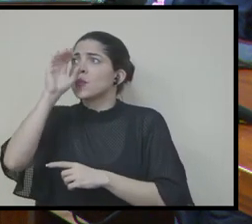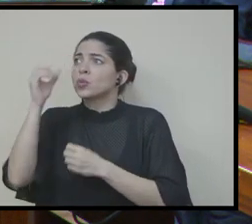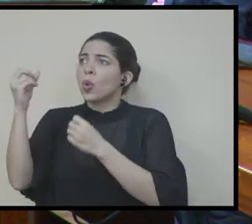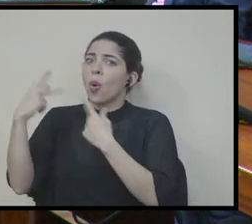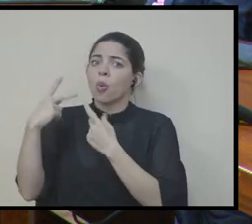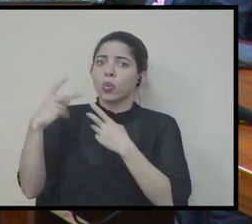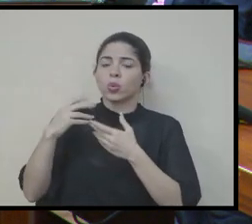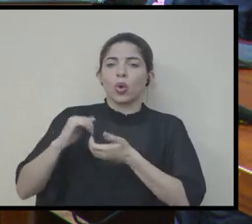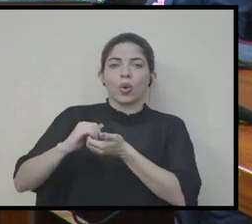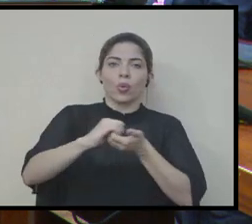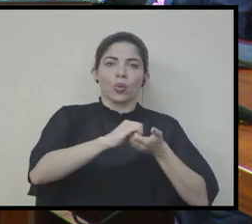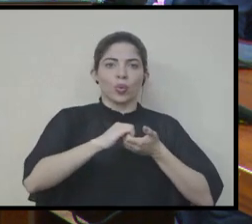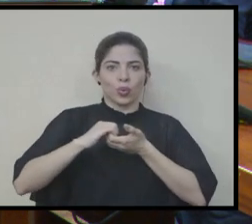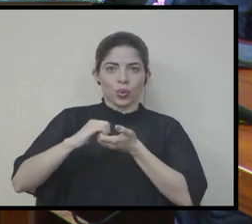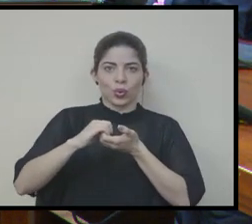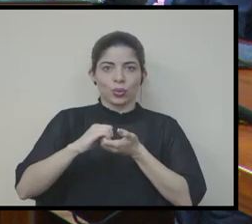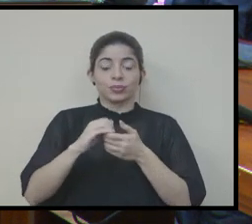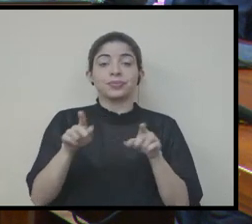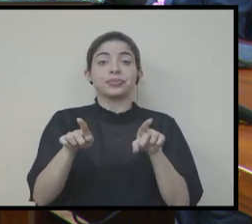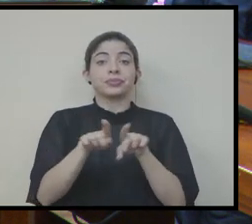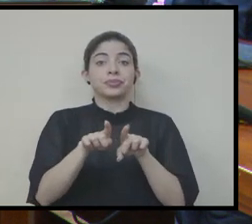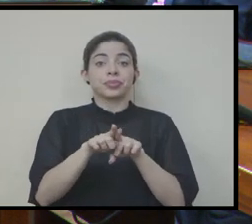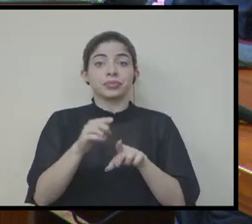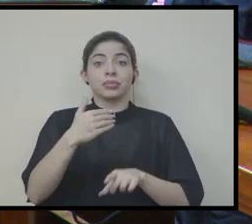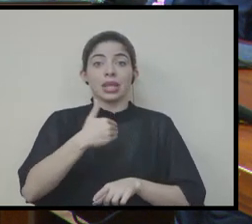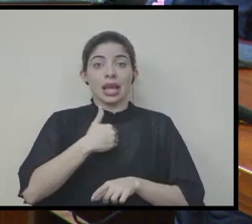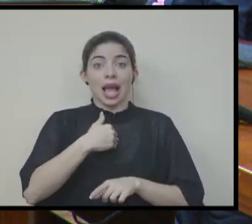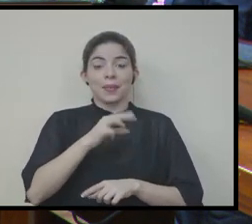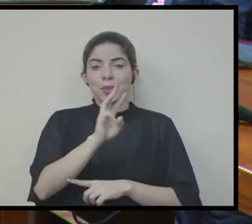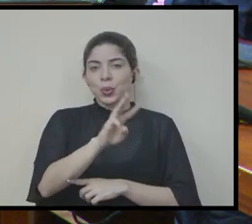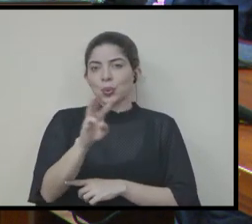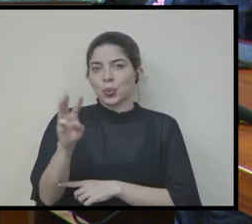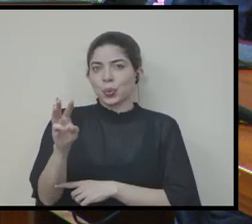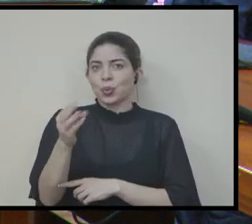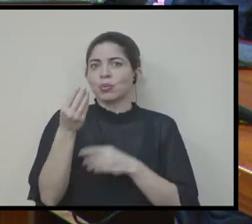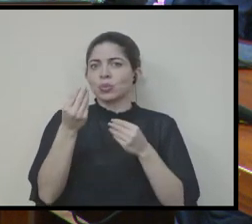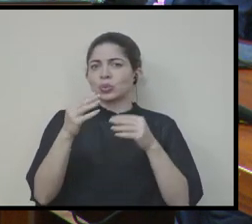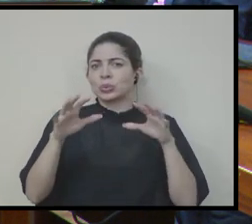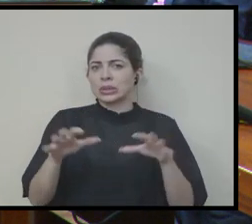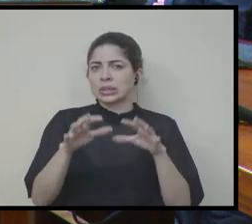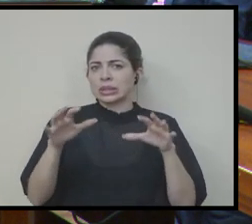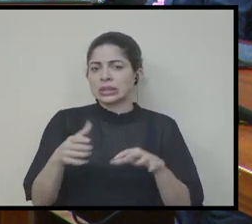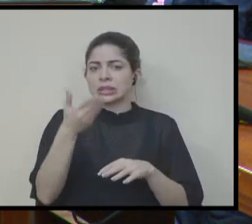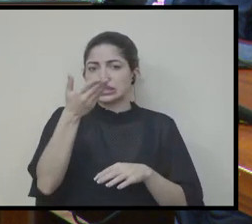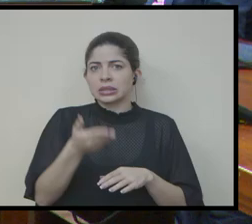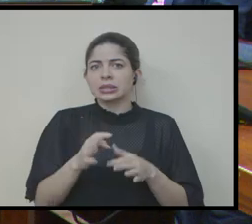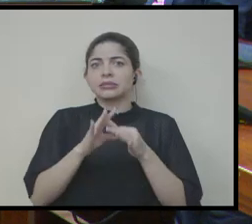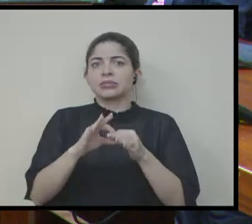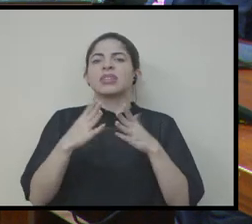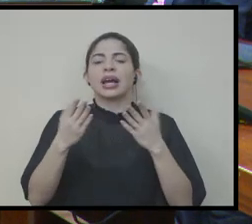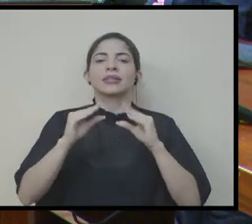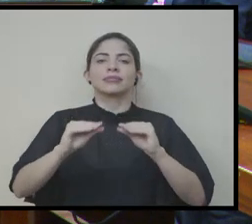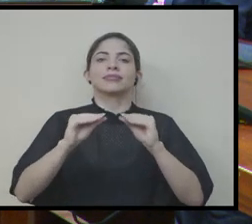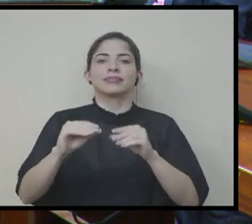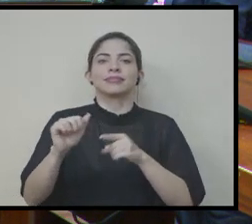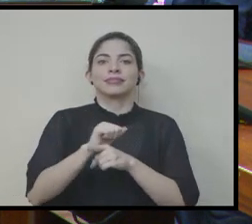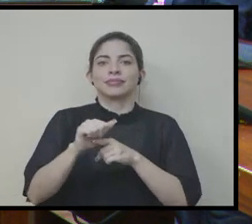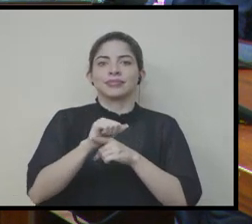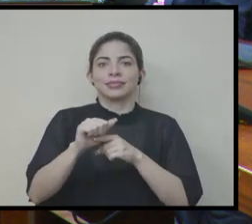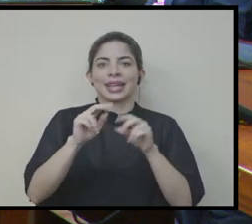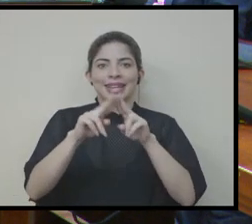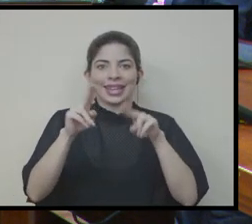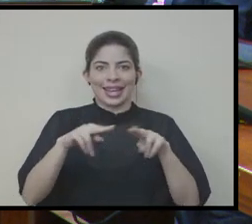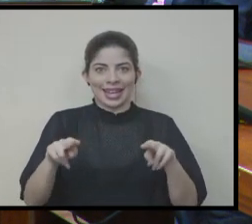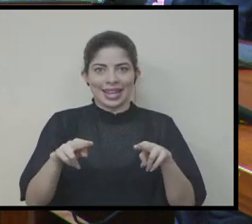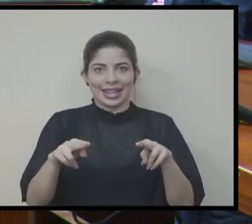oportunidades en forma conjunta. También tenemos en la página muchos eventos que tienen que ver con capacitaciones de venta en línea,